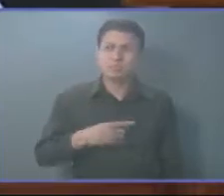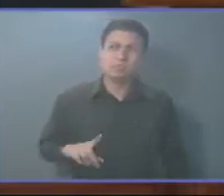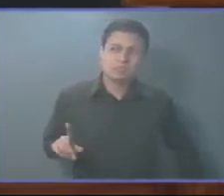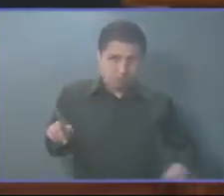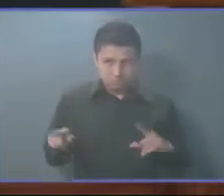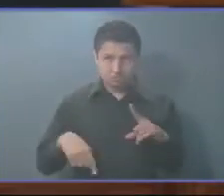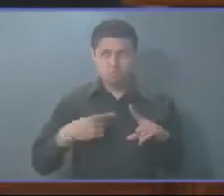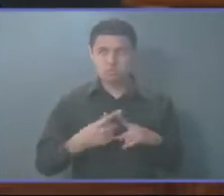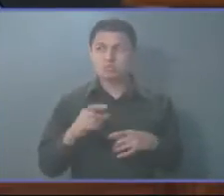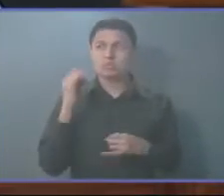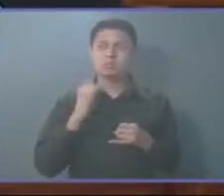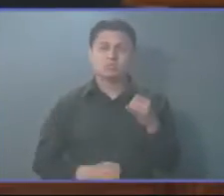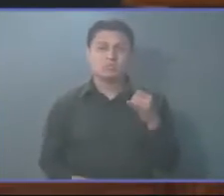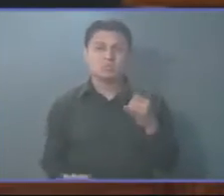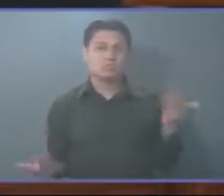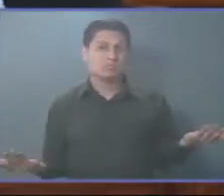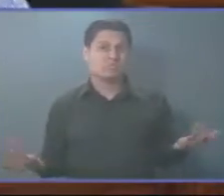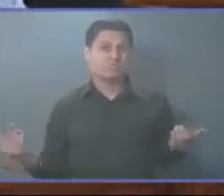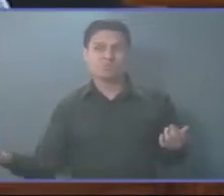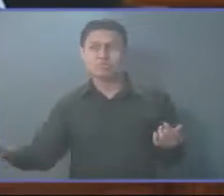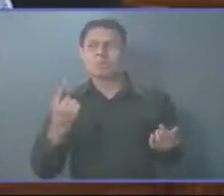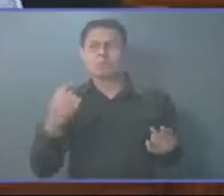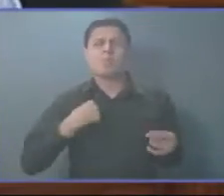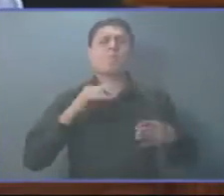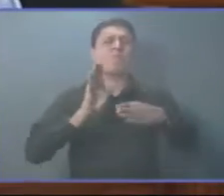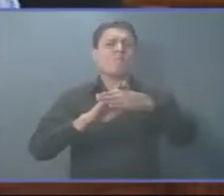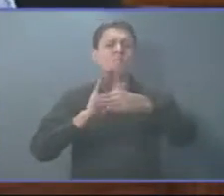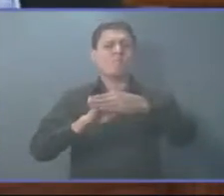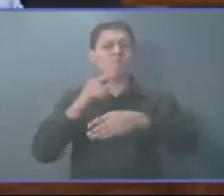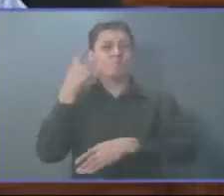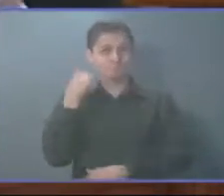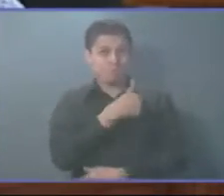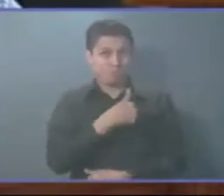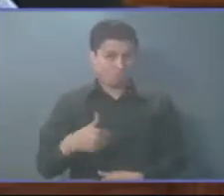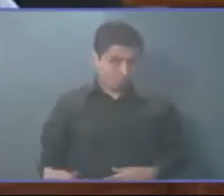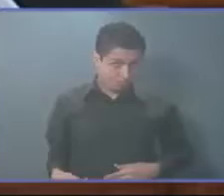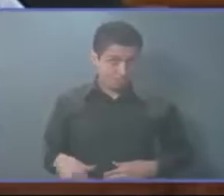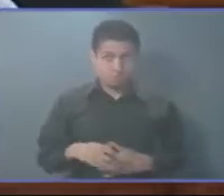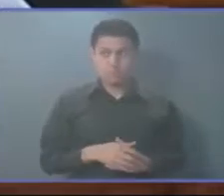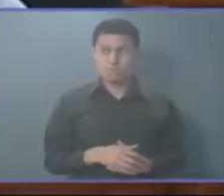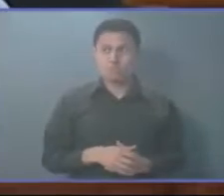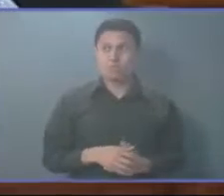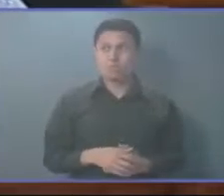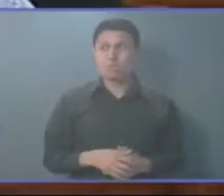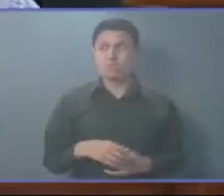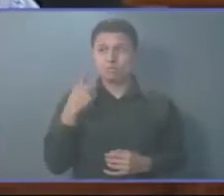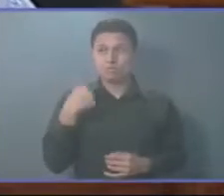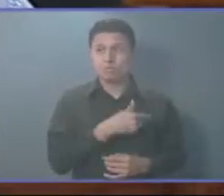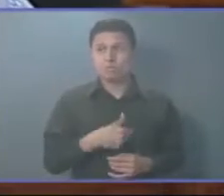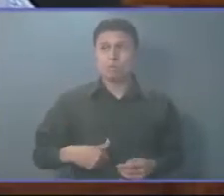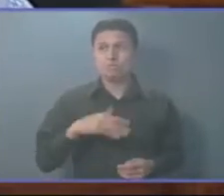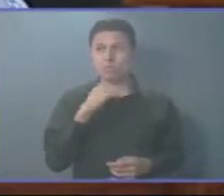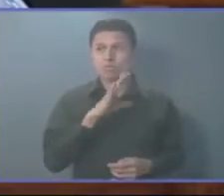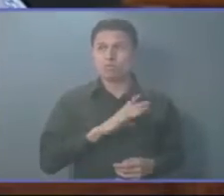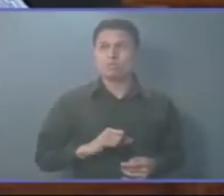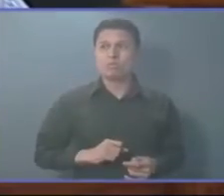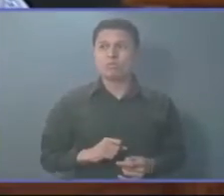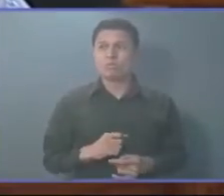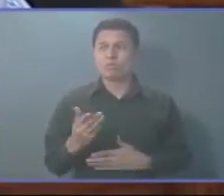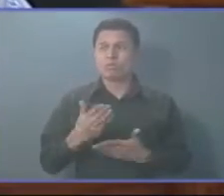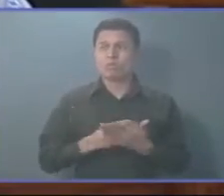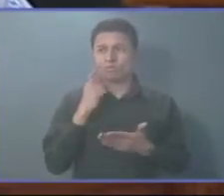final, solo hago un llamado al señor presidente de la República, y así le voy a decir, señor presidente de la República,